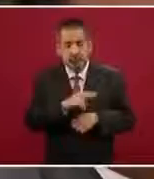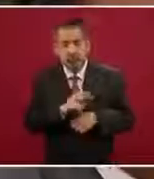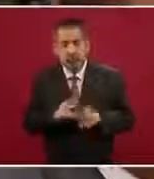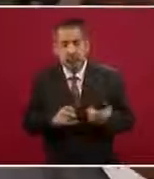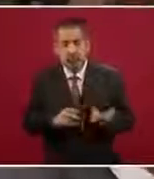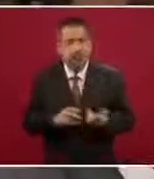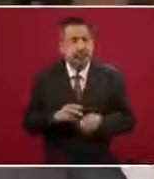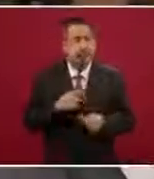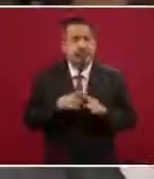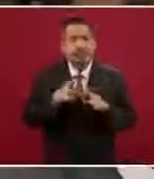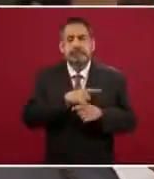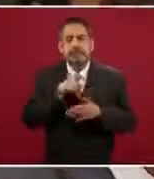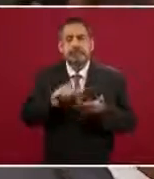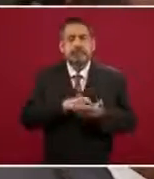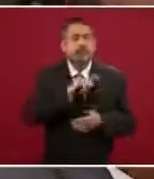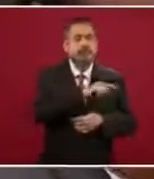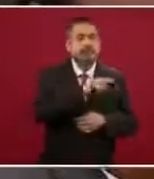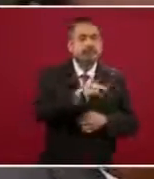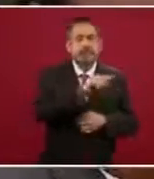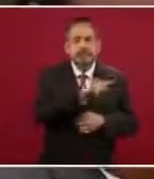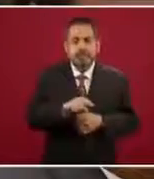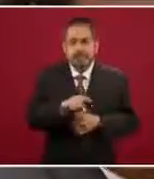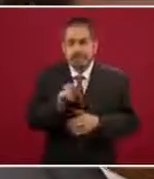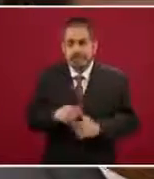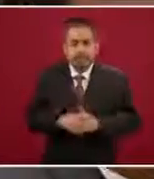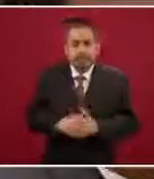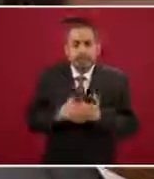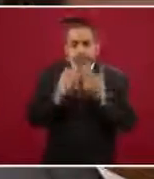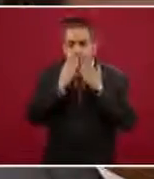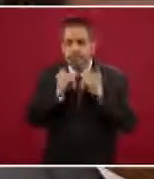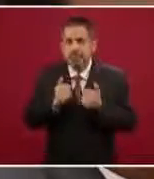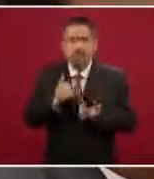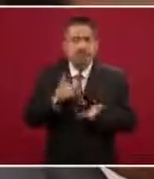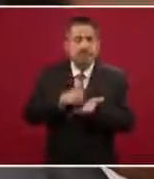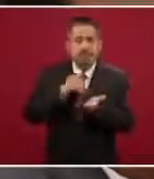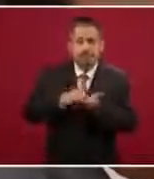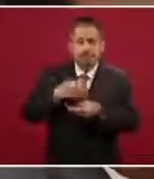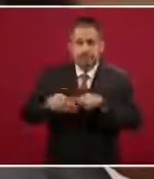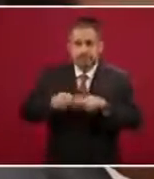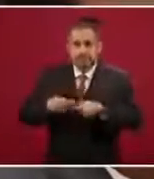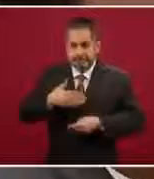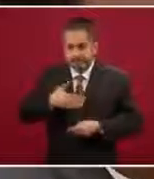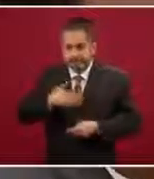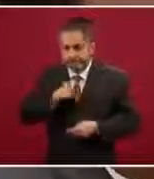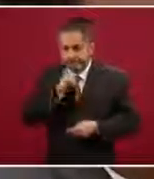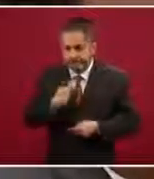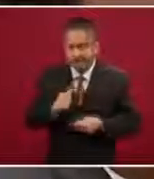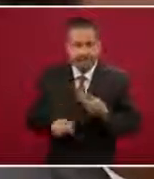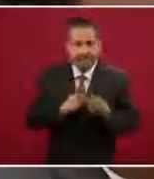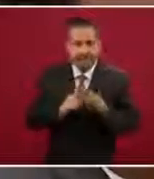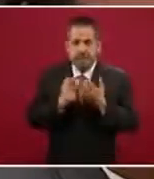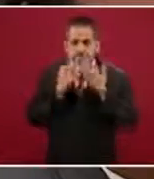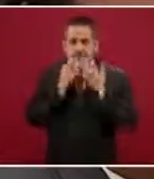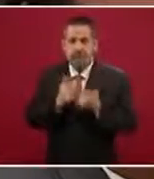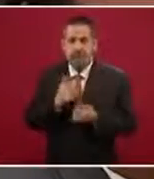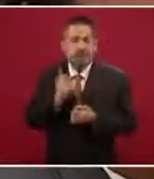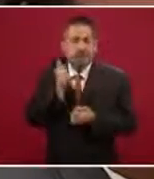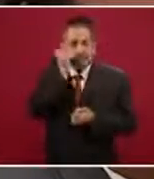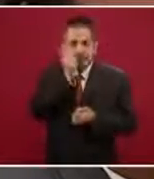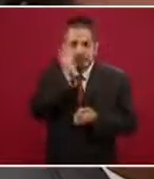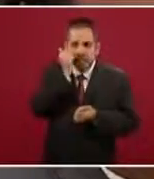pues recorrer algunos autoservicios. No hay papel higiénico, no hay jabón de